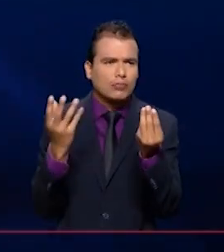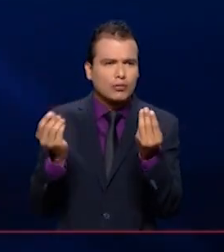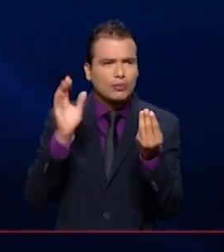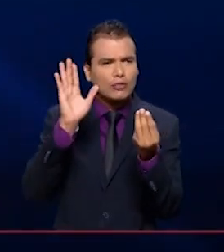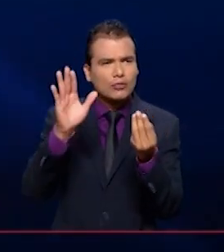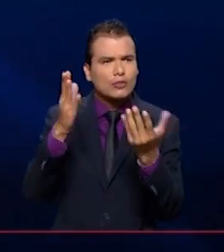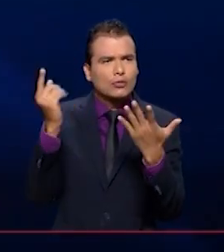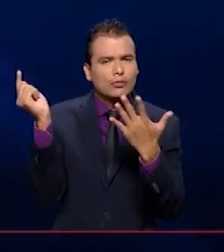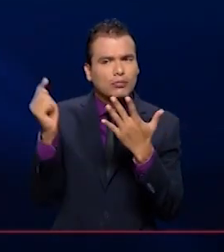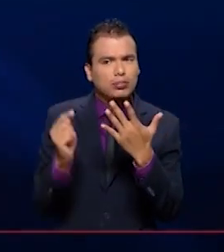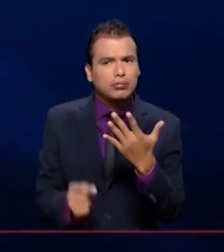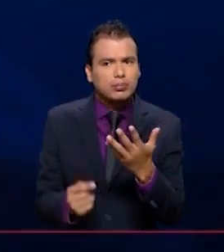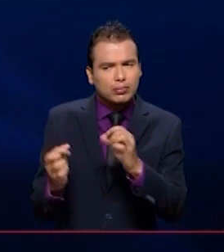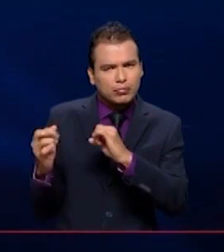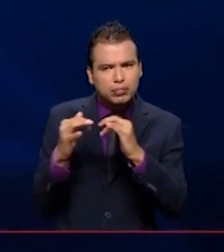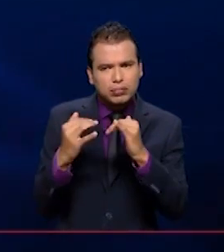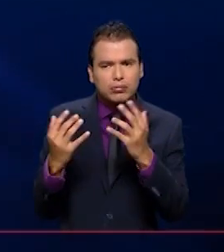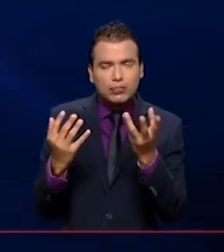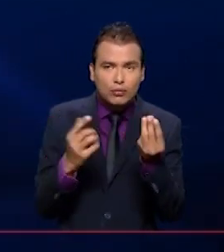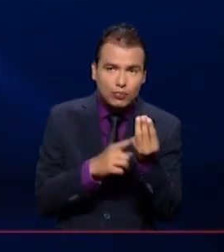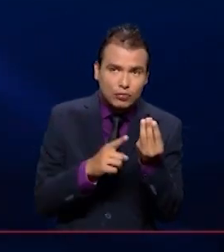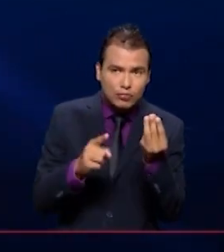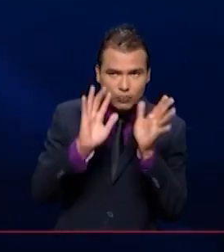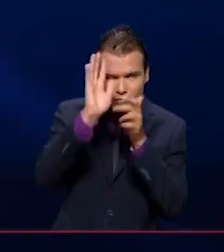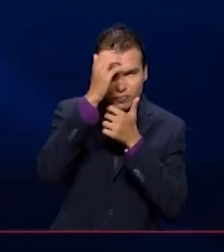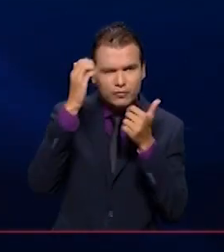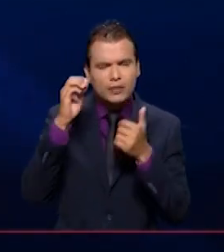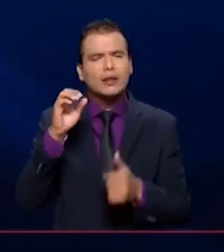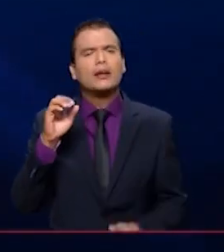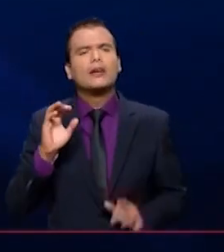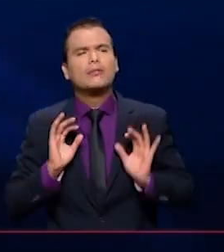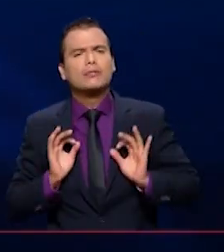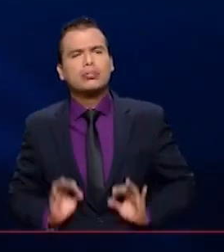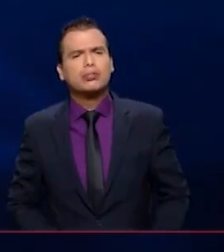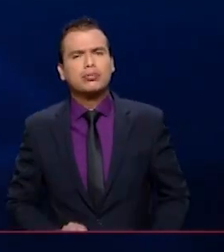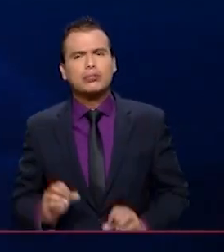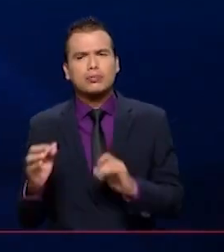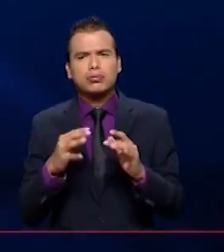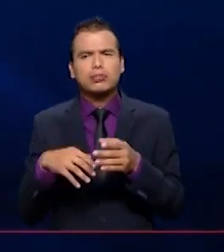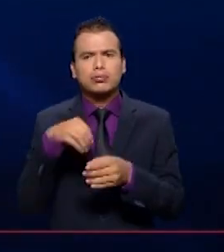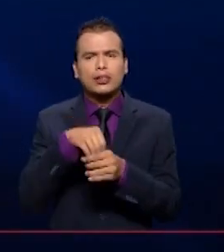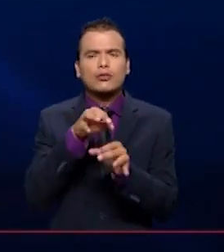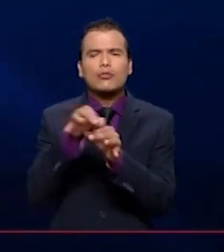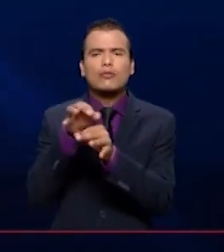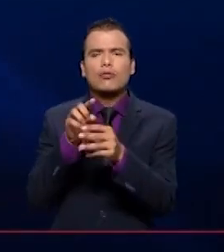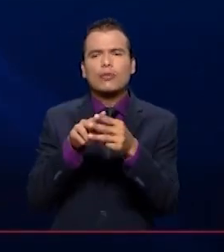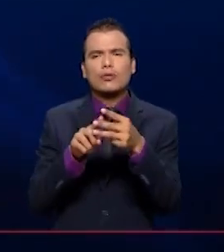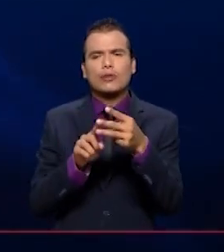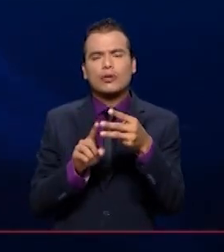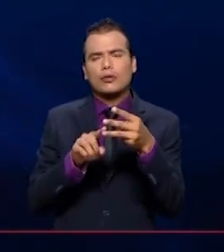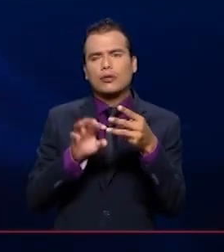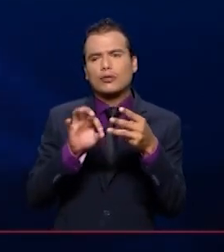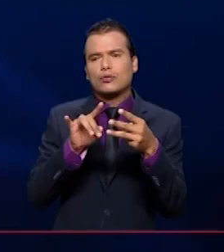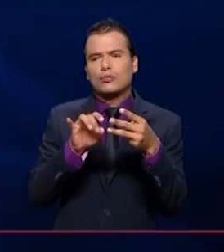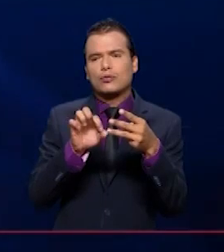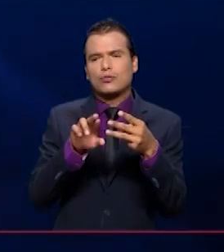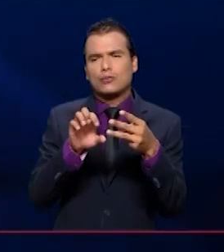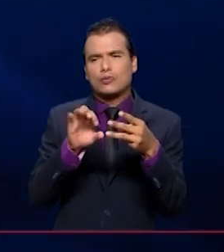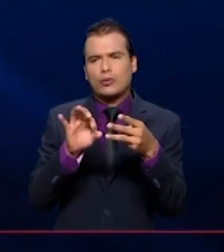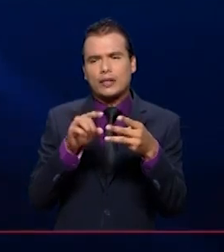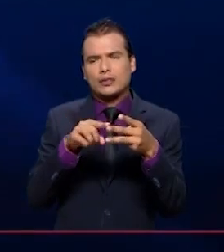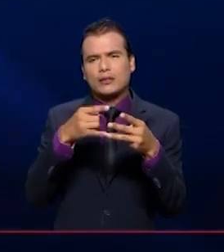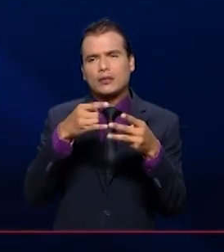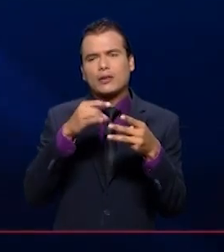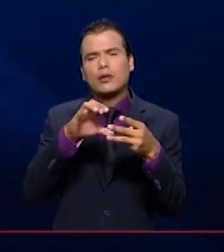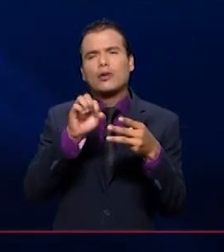y la fuerza pública en los municipios de Suárez, Corinto y Miranda. Un policía herido y el posible desplazamiento